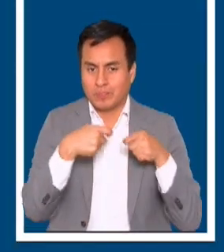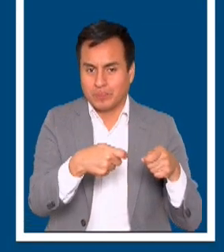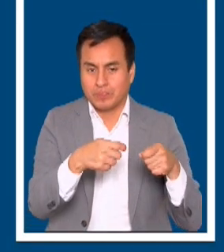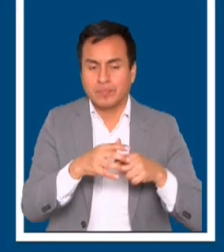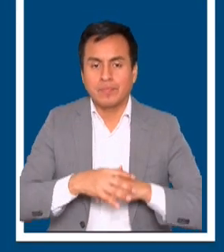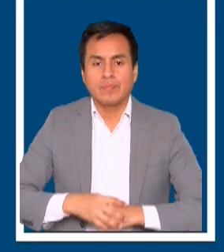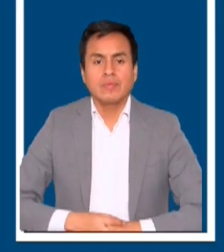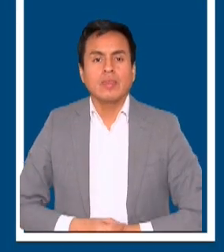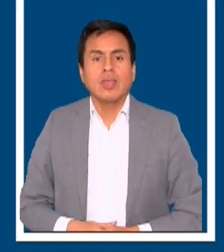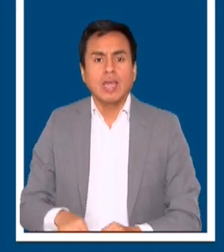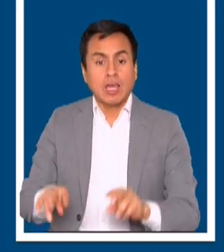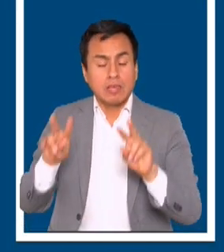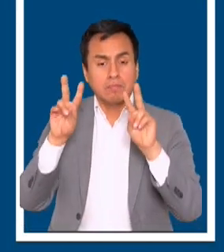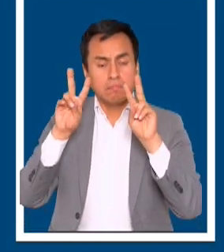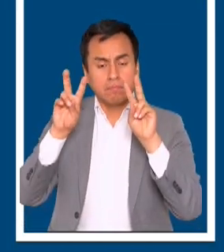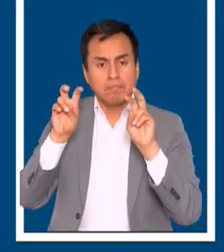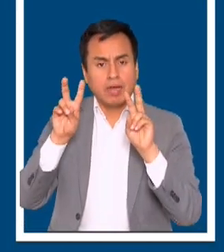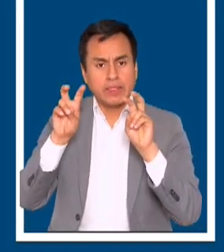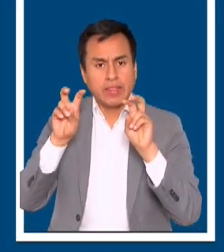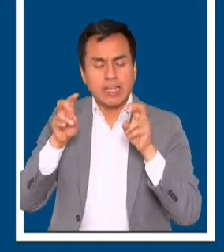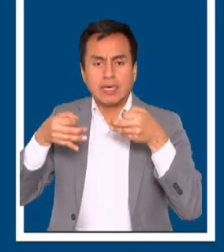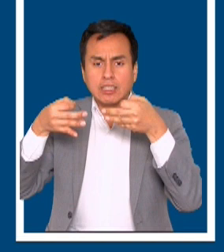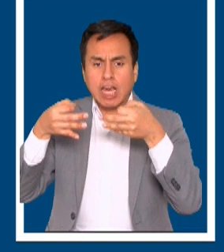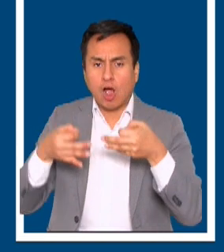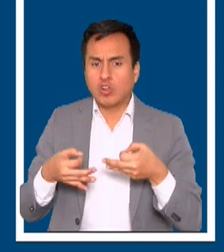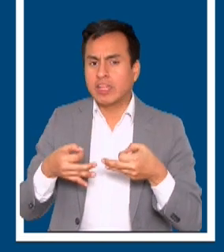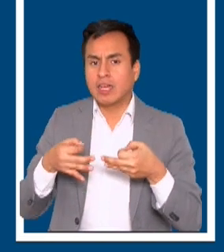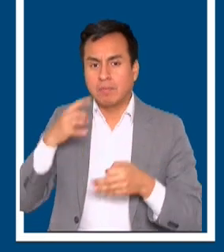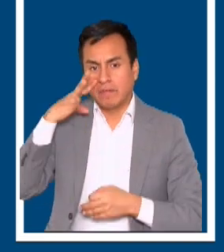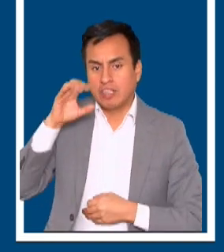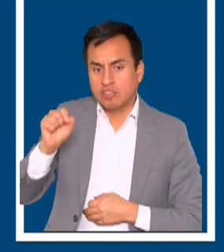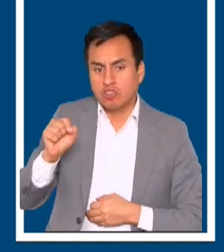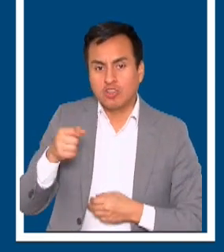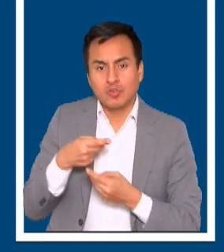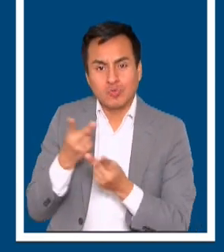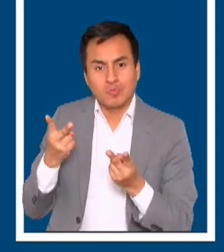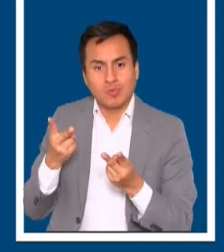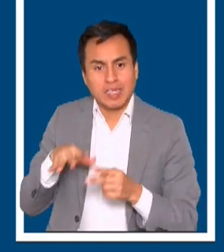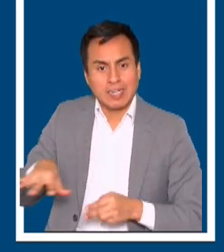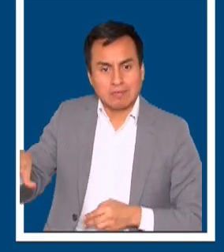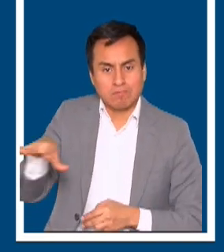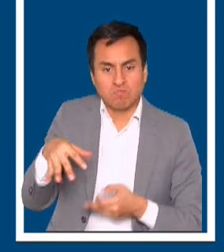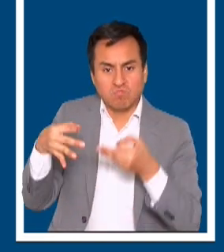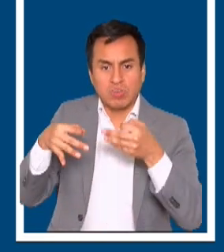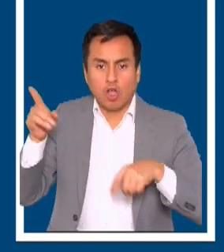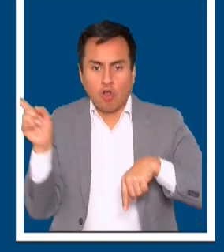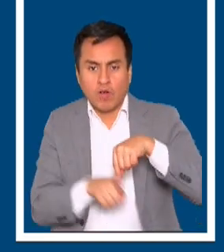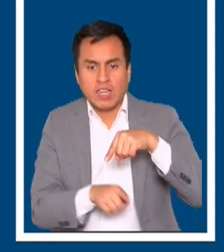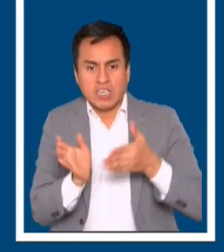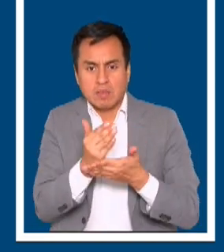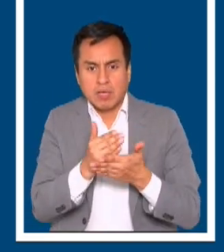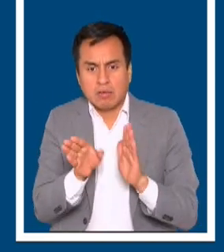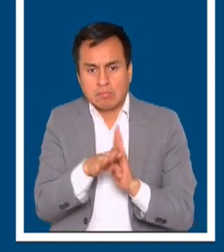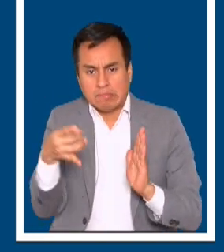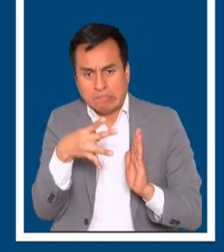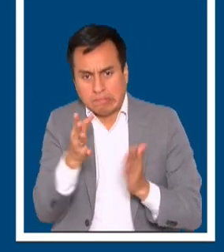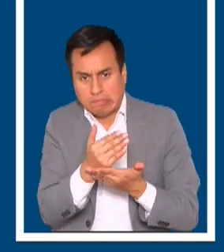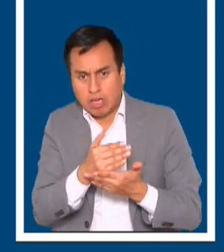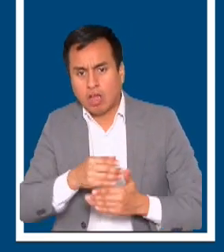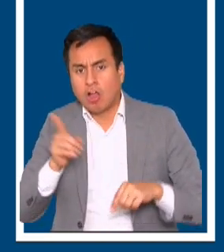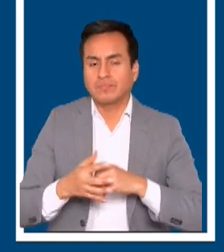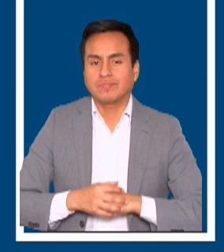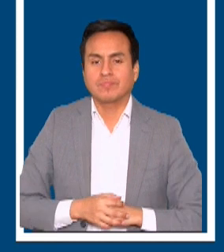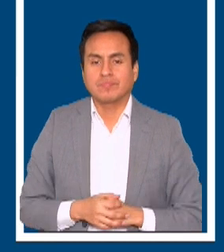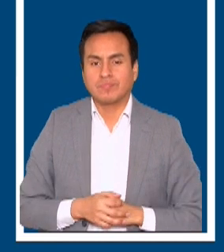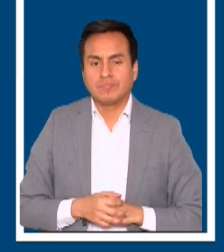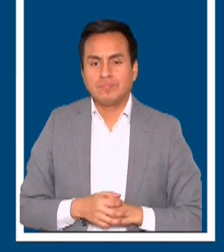incrementar la inversión en Seguridad Ciudadana que abarca el mejoramiento de las condiciones y eficacia de las policías y de la administración de Justicia